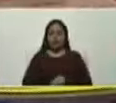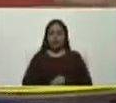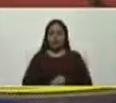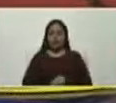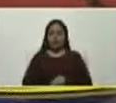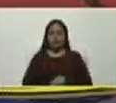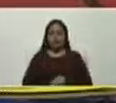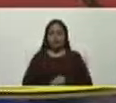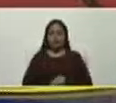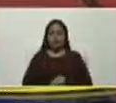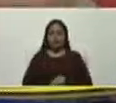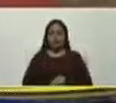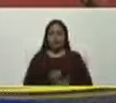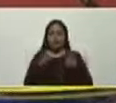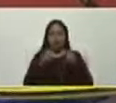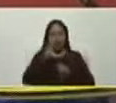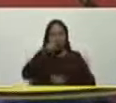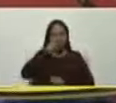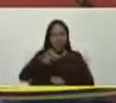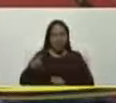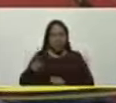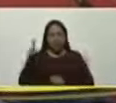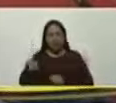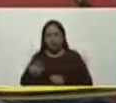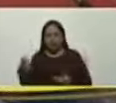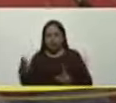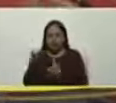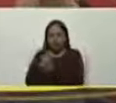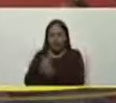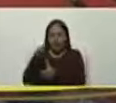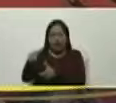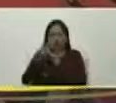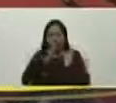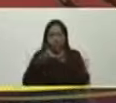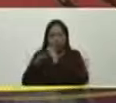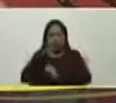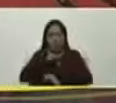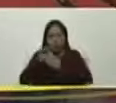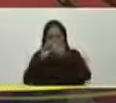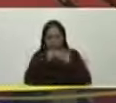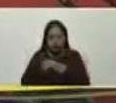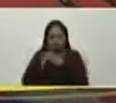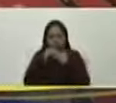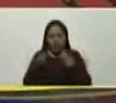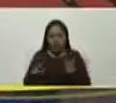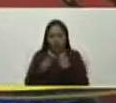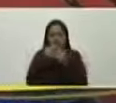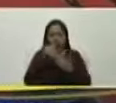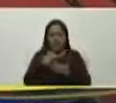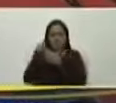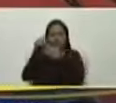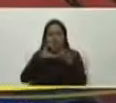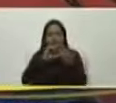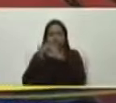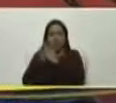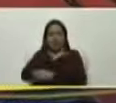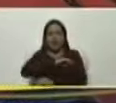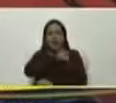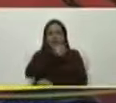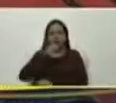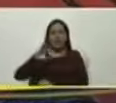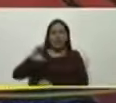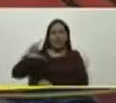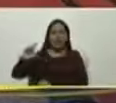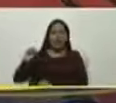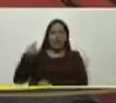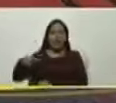cómo el poder popular se empodera a través de su cartografía social en conjunto con los líderes de comunidad, con los jefes de CLA, con los jefes y voceras de